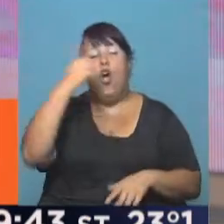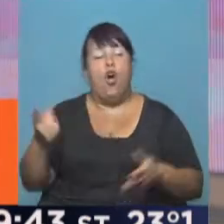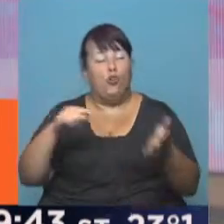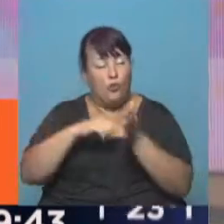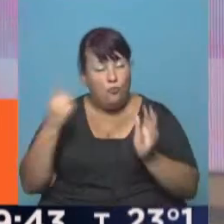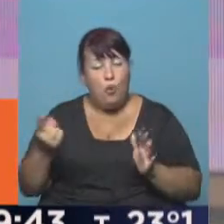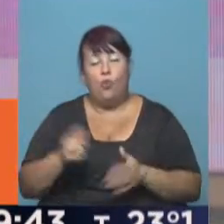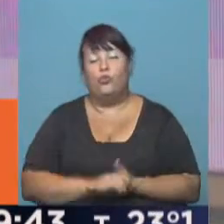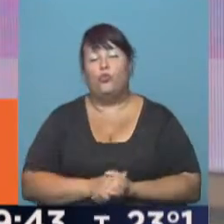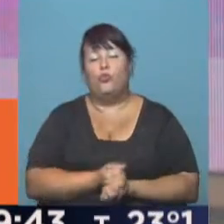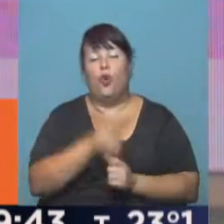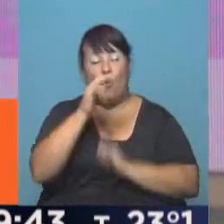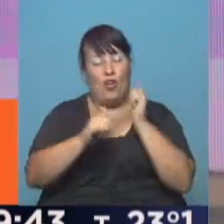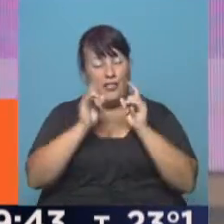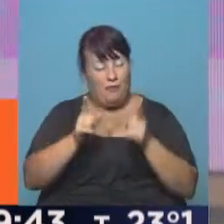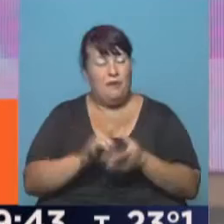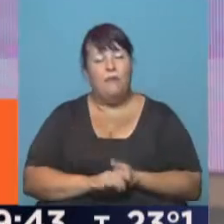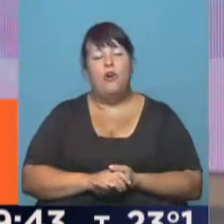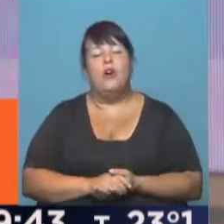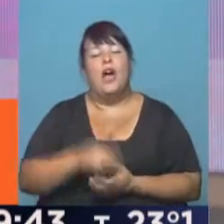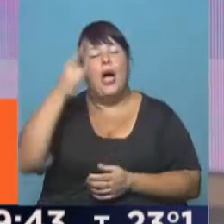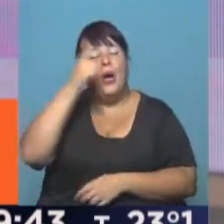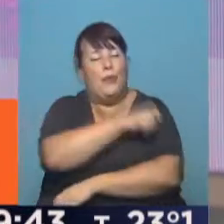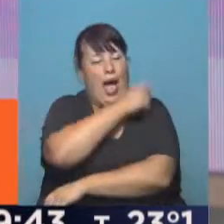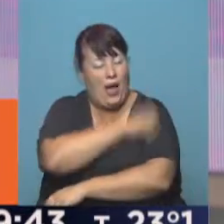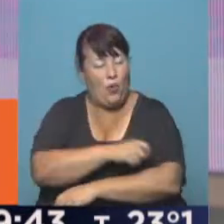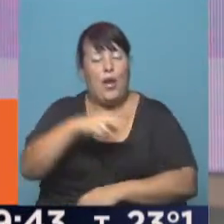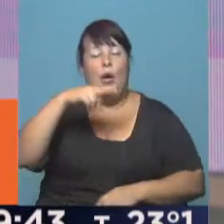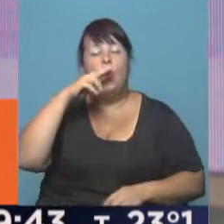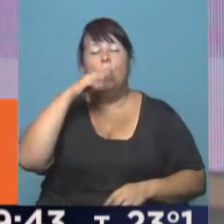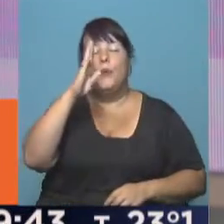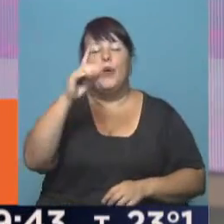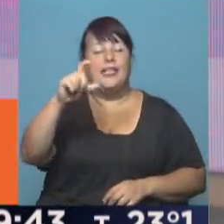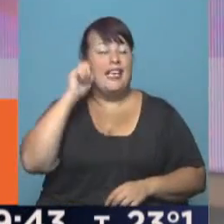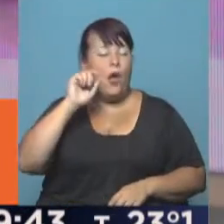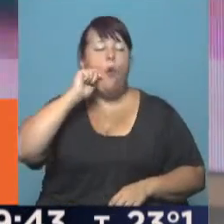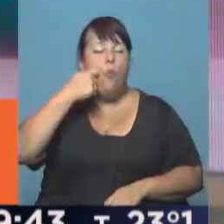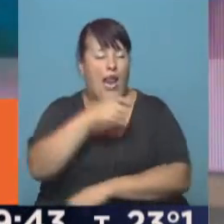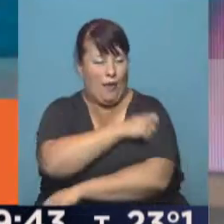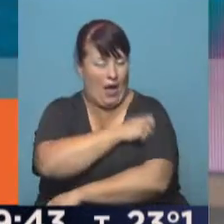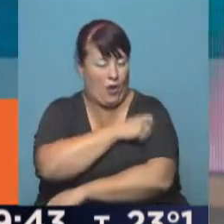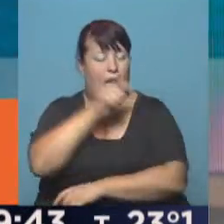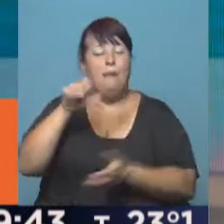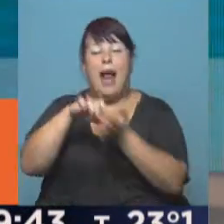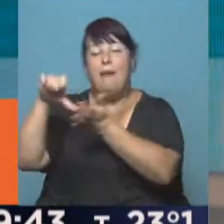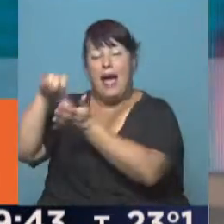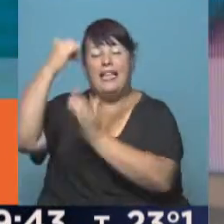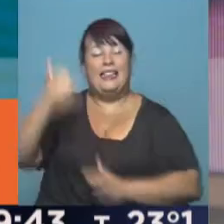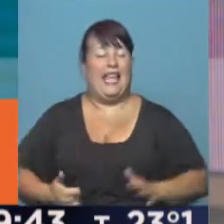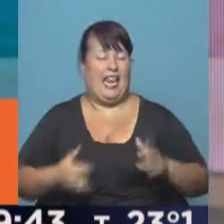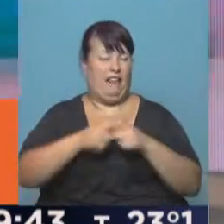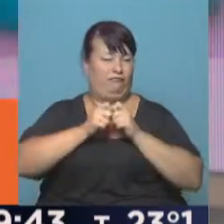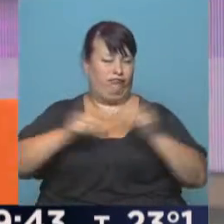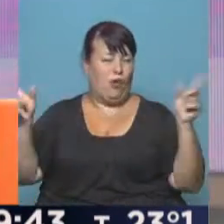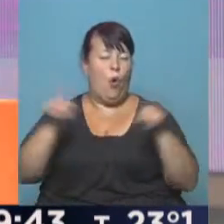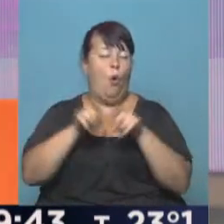punto al que hiciste mención es la vacuna. La BCG es una buena vacuna. Para países que tienen una alta incidencia,